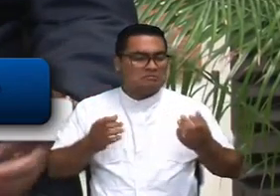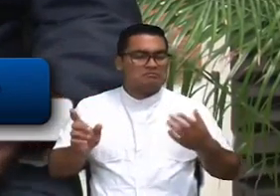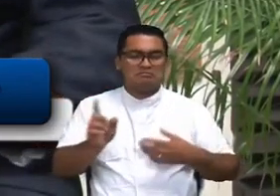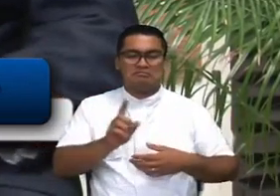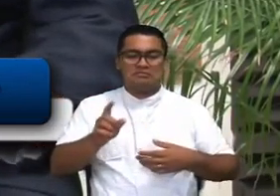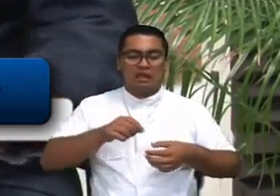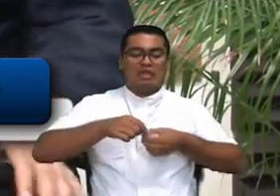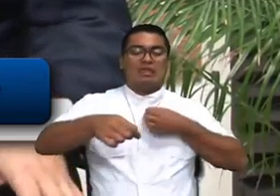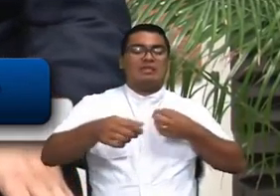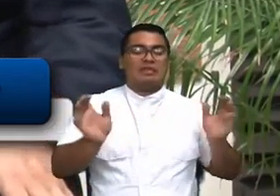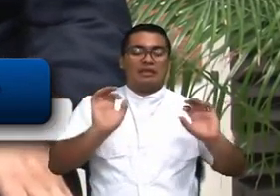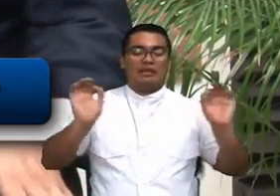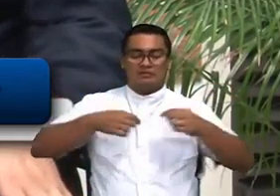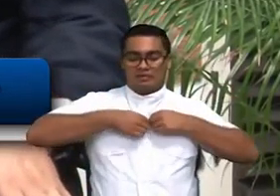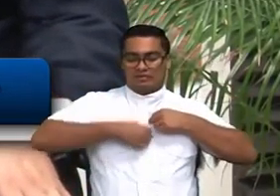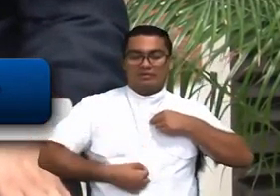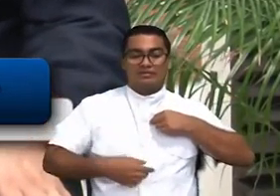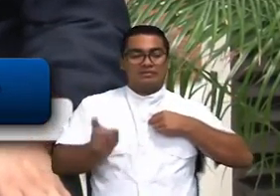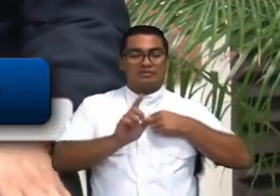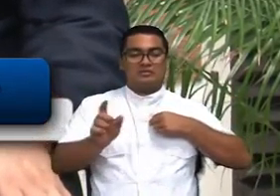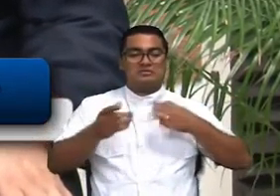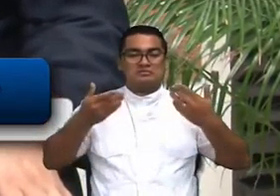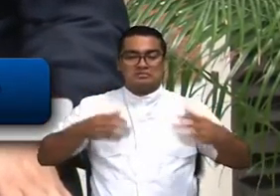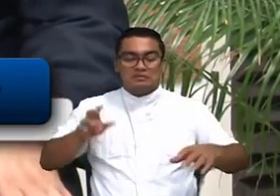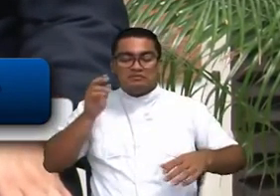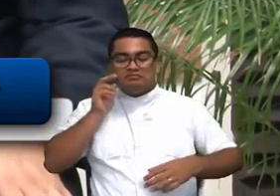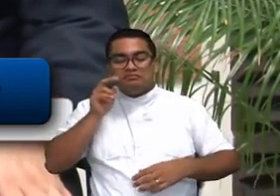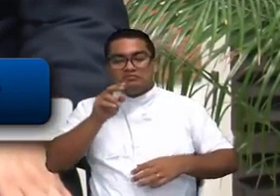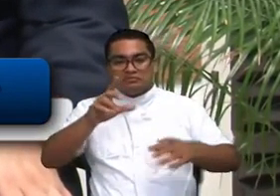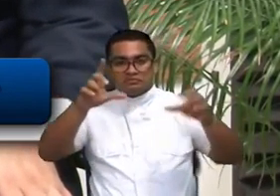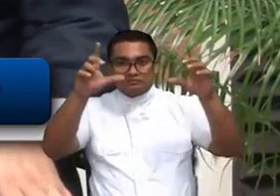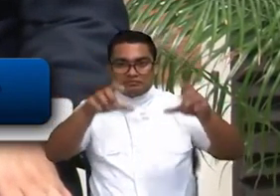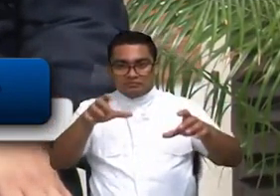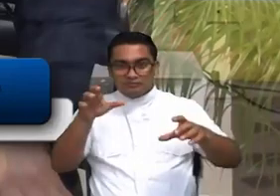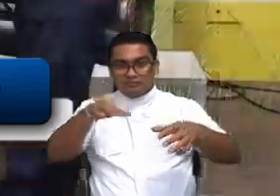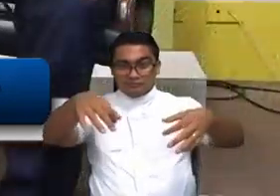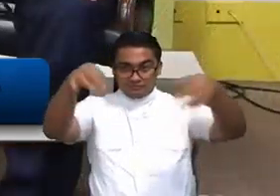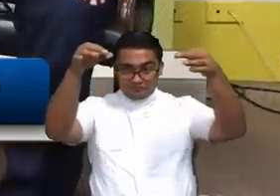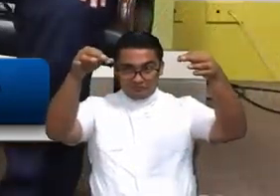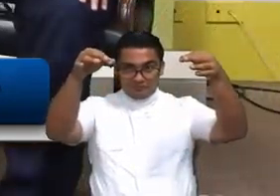y ya tiene su estadificación del cáncer. Y obviamente es más preciso. Claro.